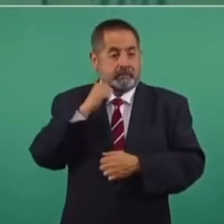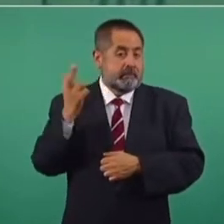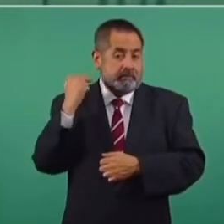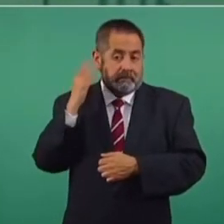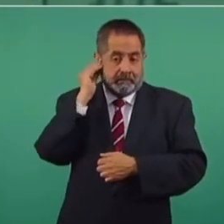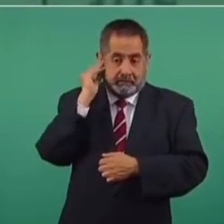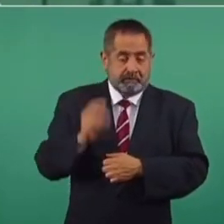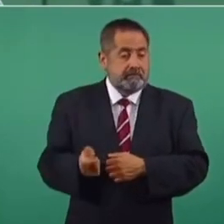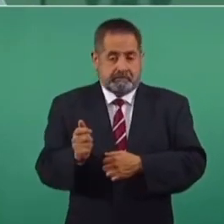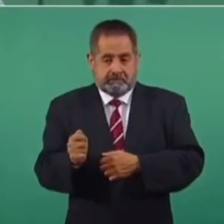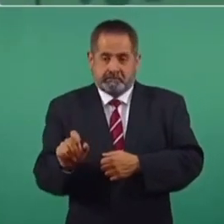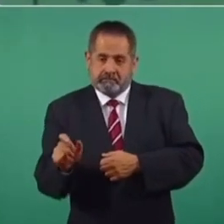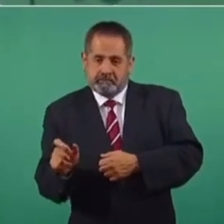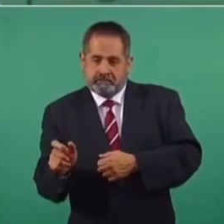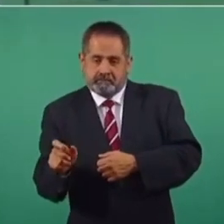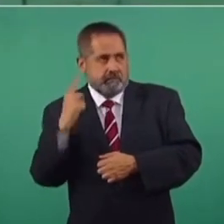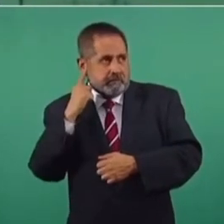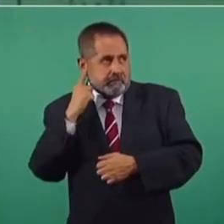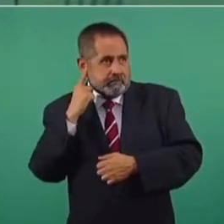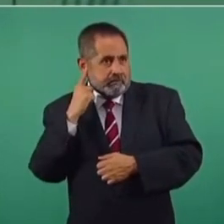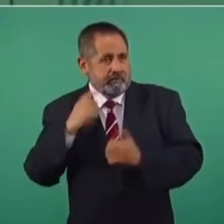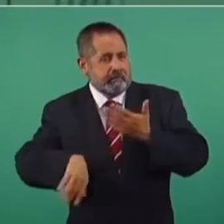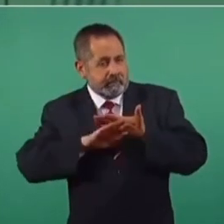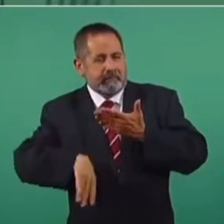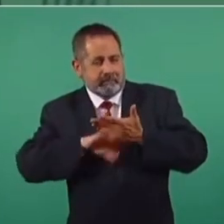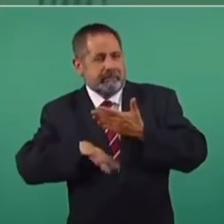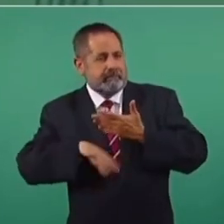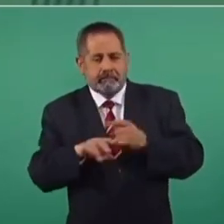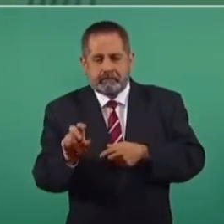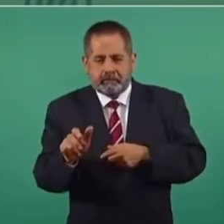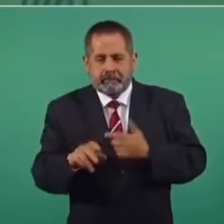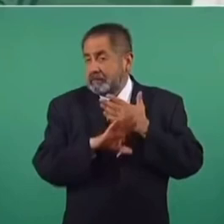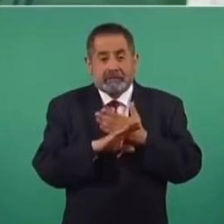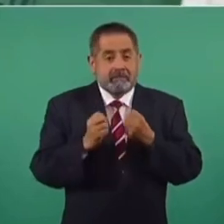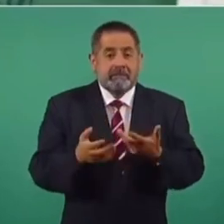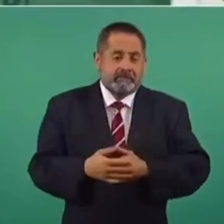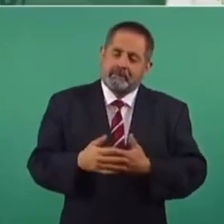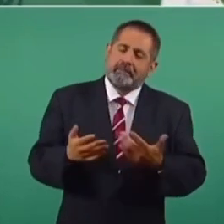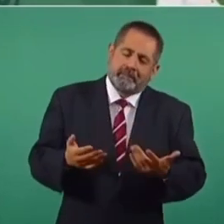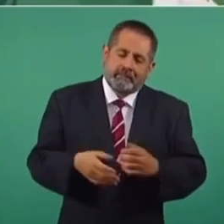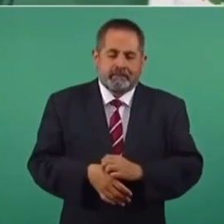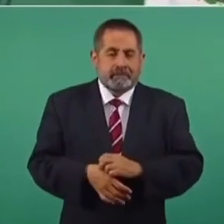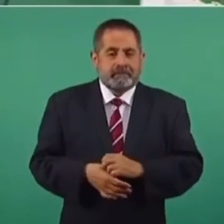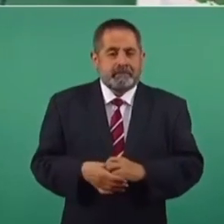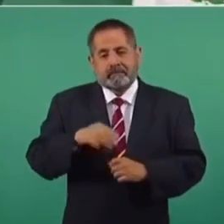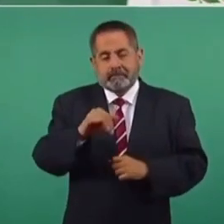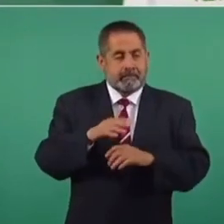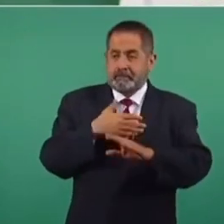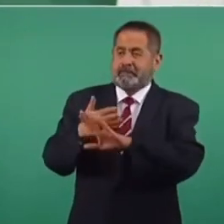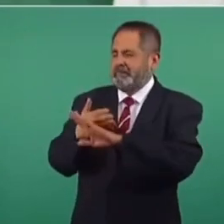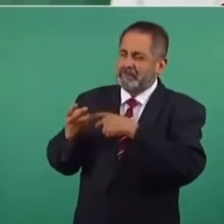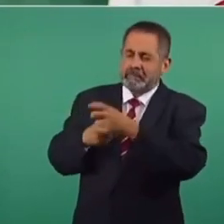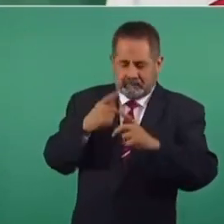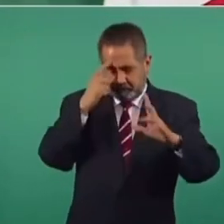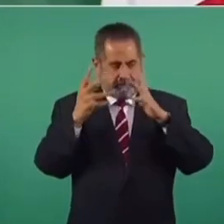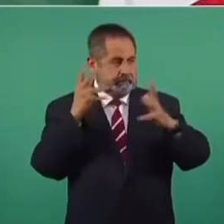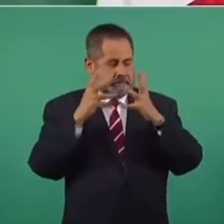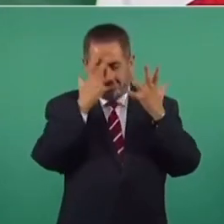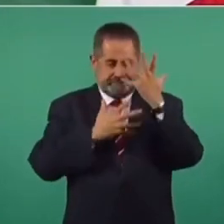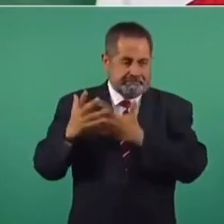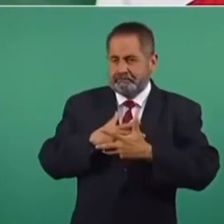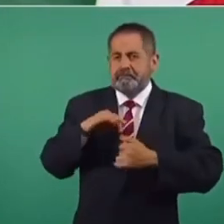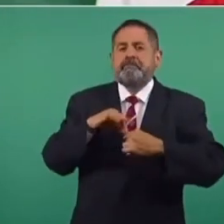radio y es en contra, en contra, en contra, en contra, en contra, en contra. Entonces, sí aturde y sí